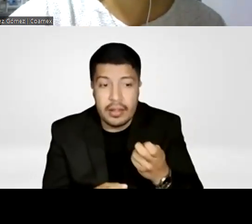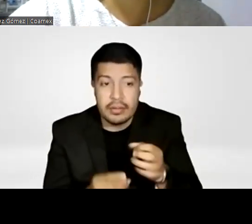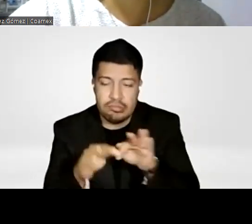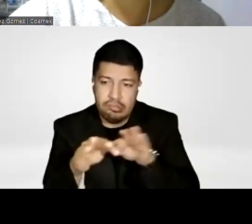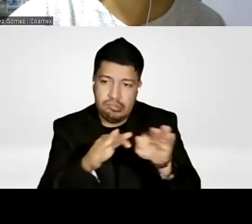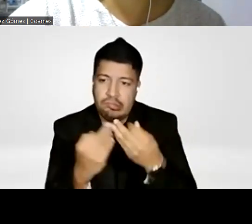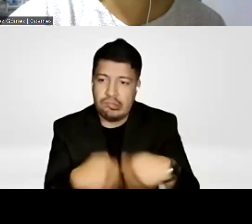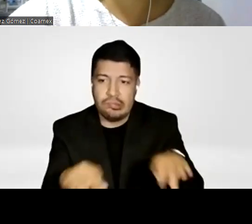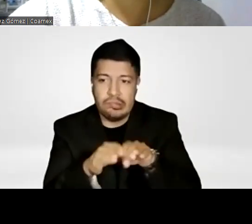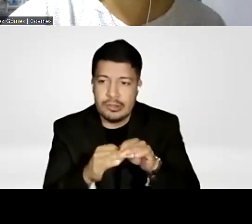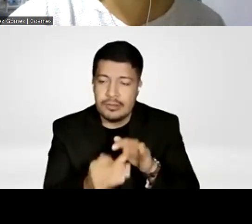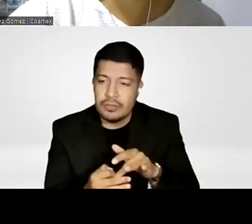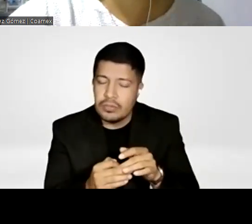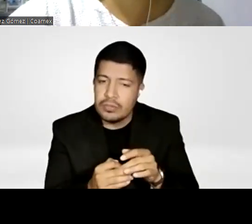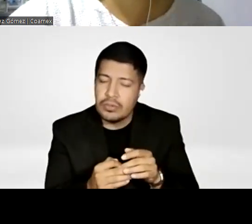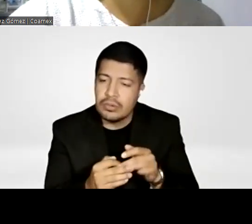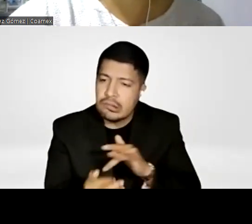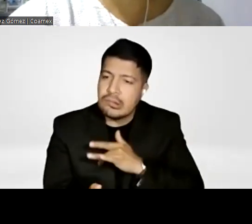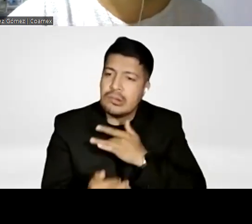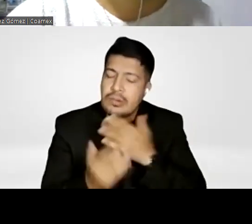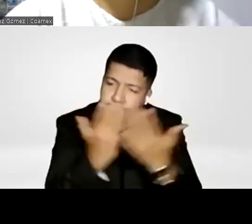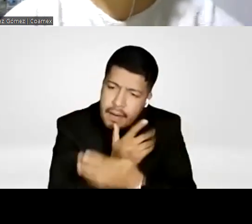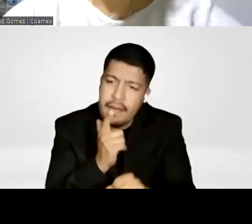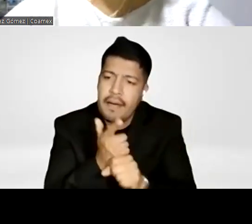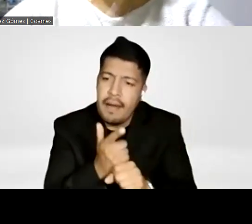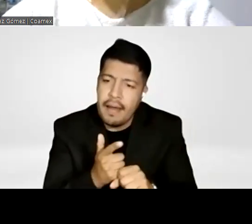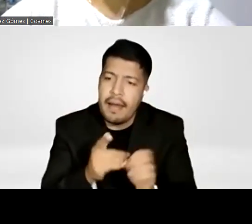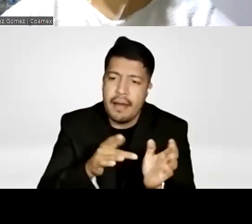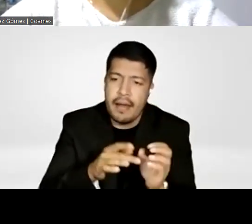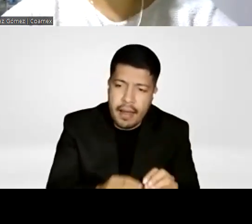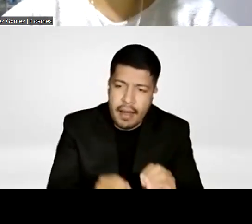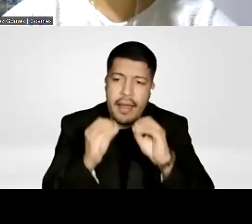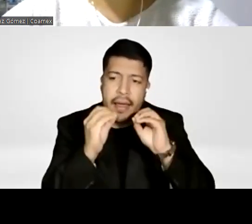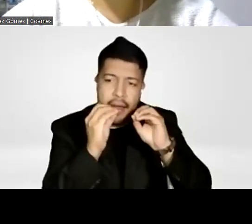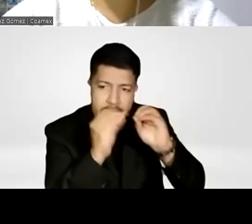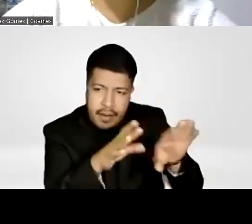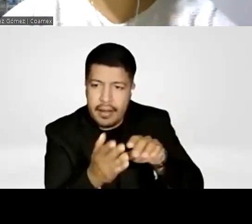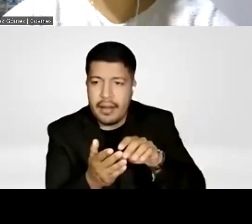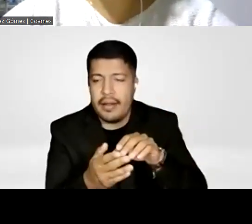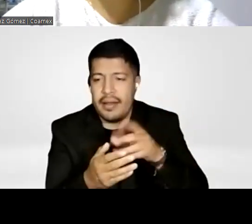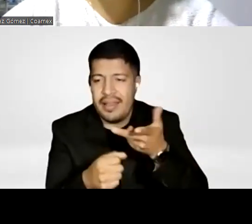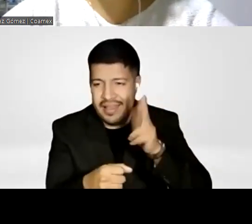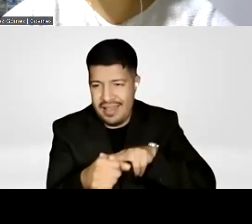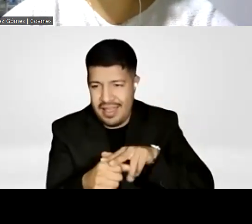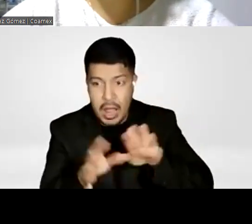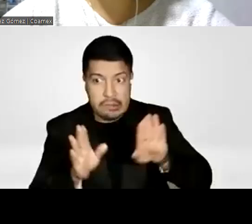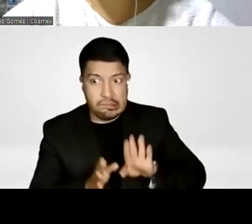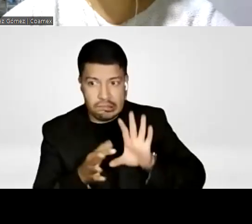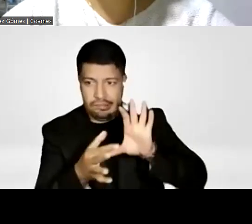la sensibilización y la referencia, ¿no? A las clínicas correspondientes, según la sospecha que se